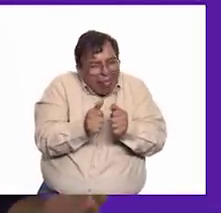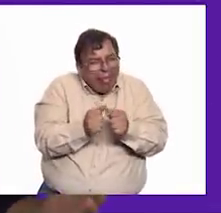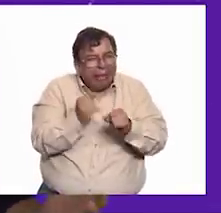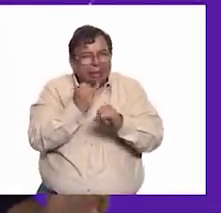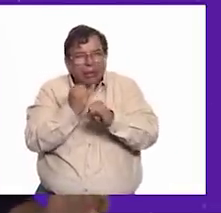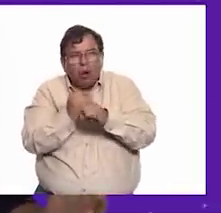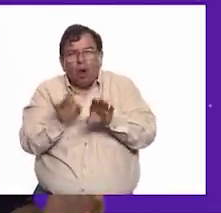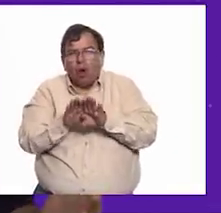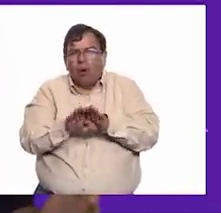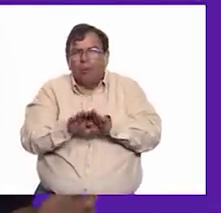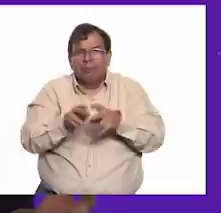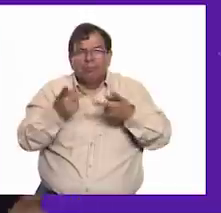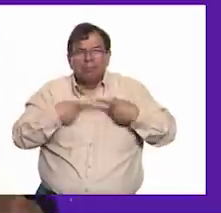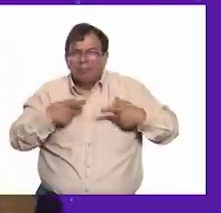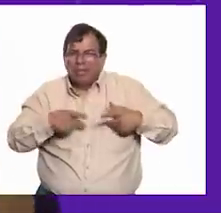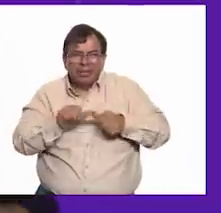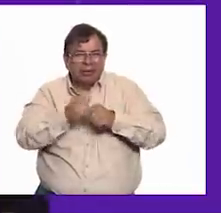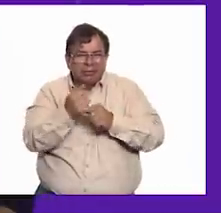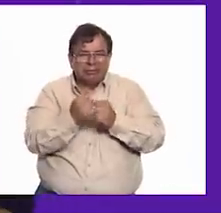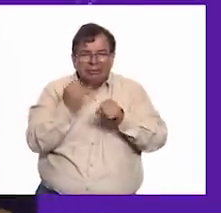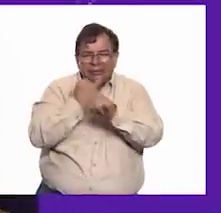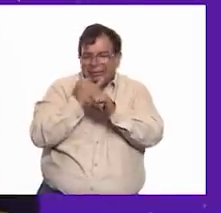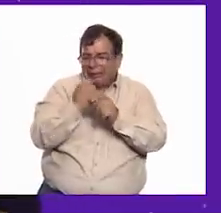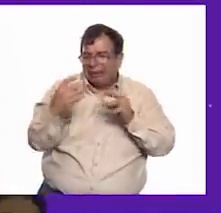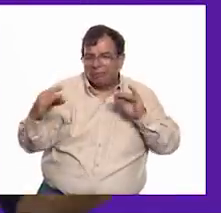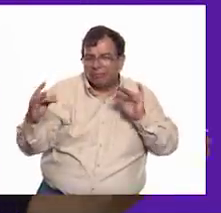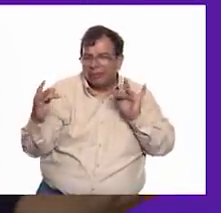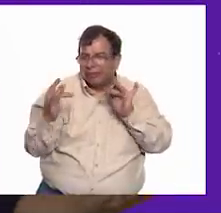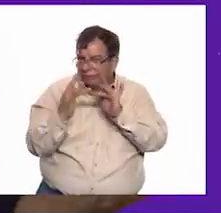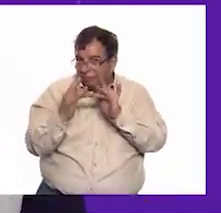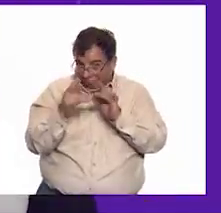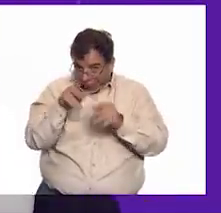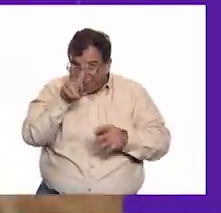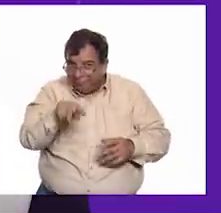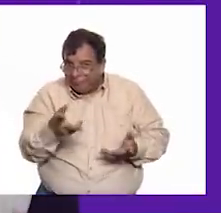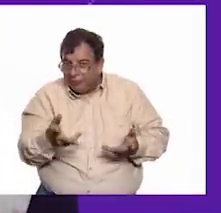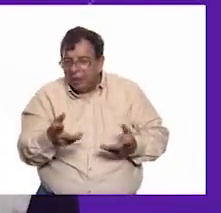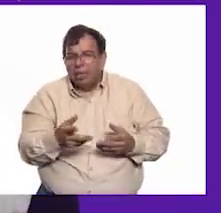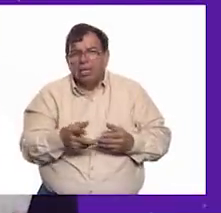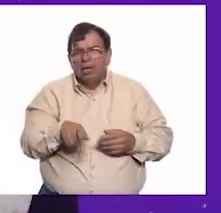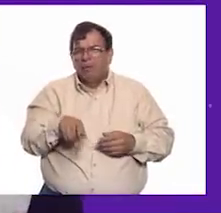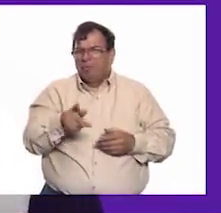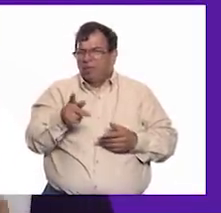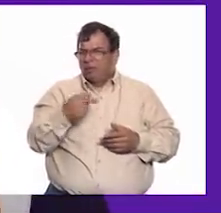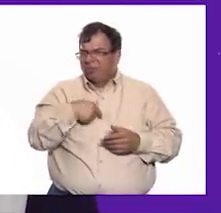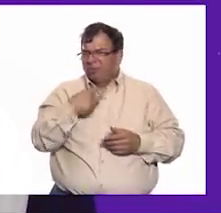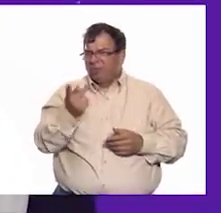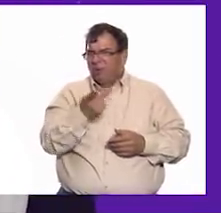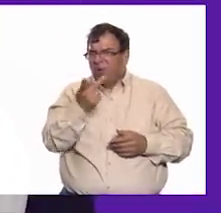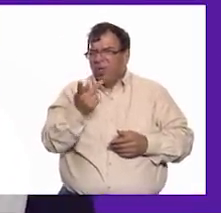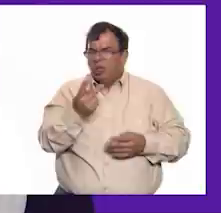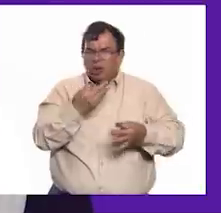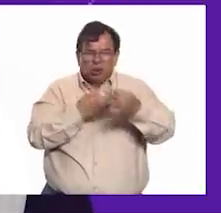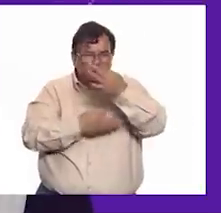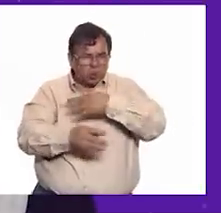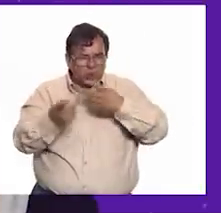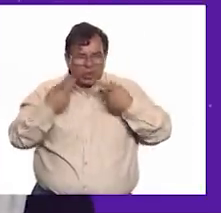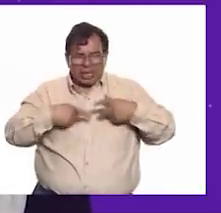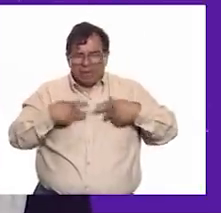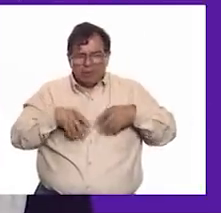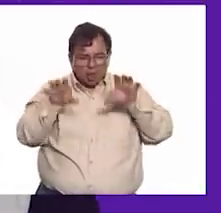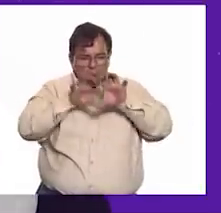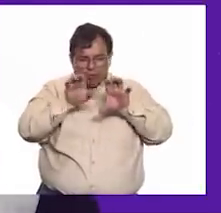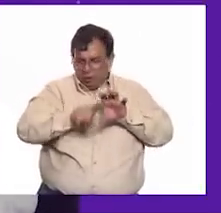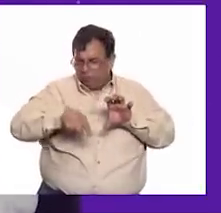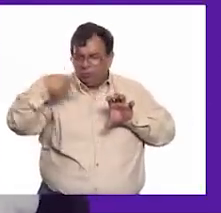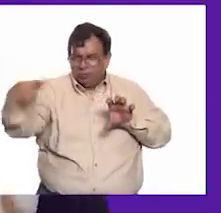como interactuado con otros cibernautas en las redes sociales. ¿No es así? ¿Pero alguna vez te has preguntado si todo aquel que está detrás de una